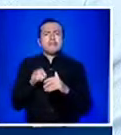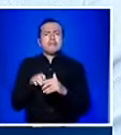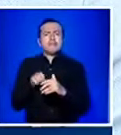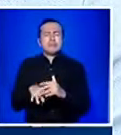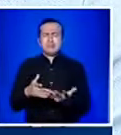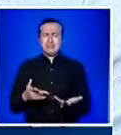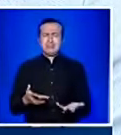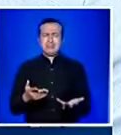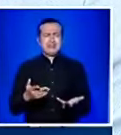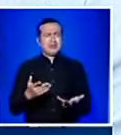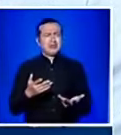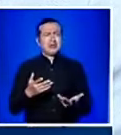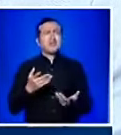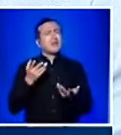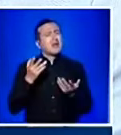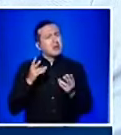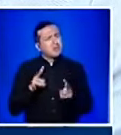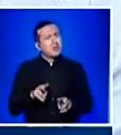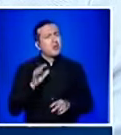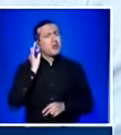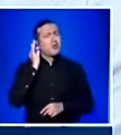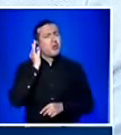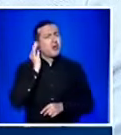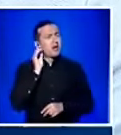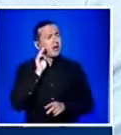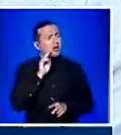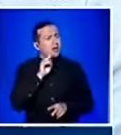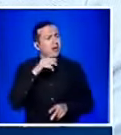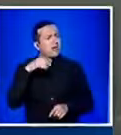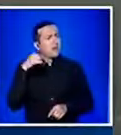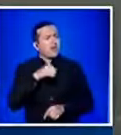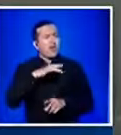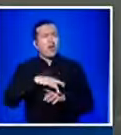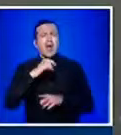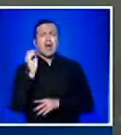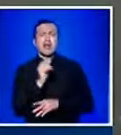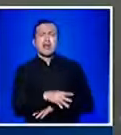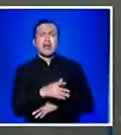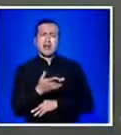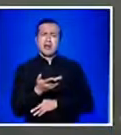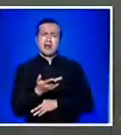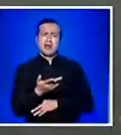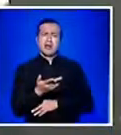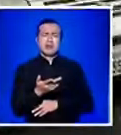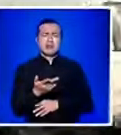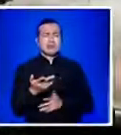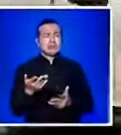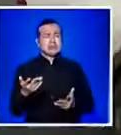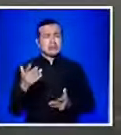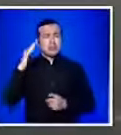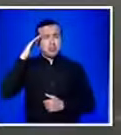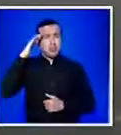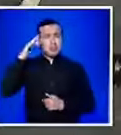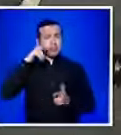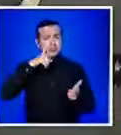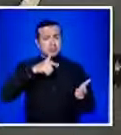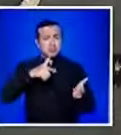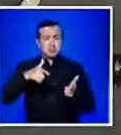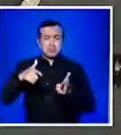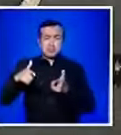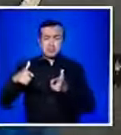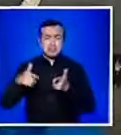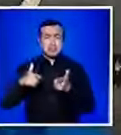sea, encuentran chicas botadas, violadas. Aunque existe vigilancia policial en la zona, para